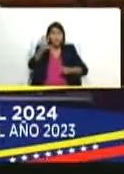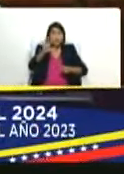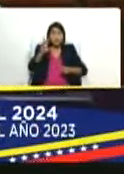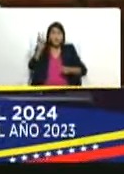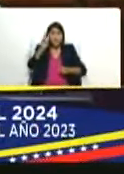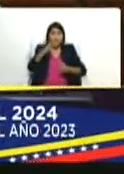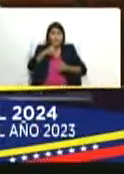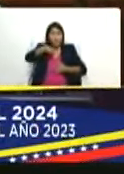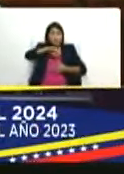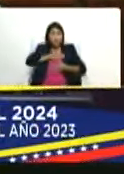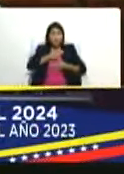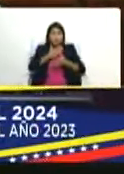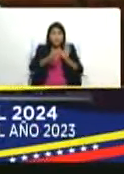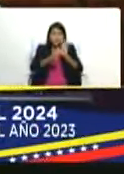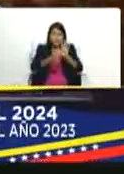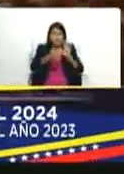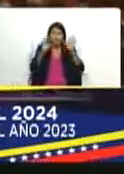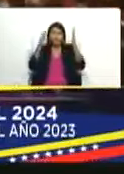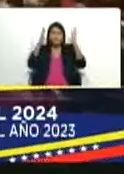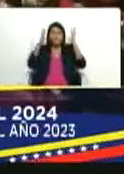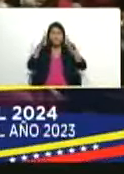nos debemos.